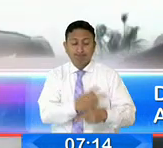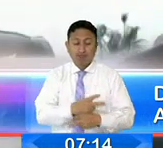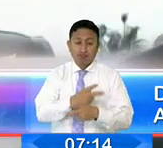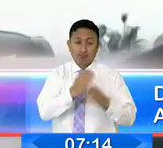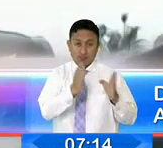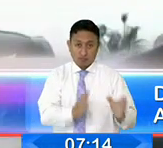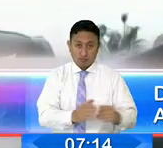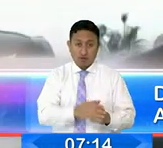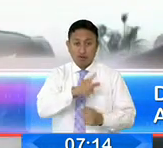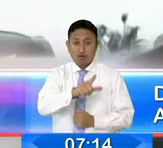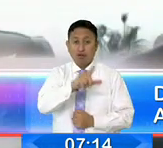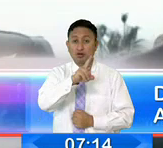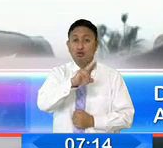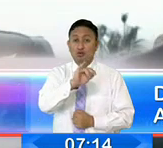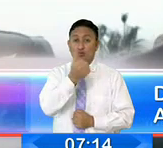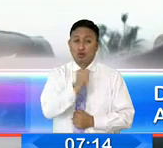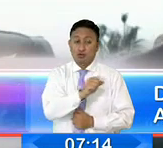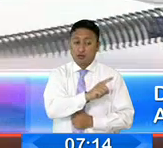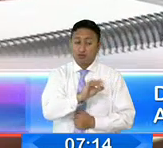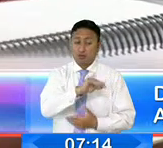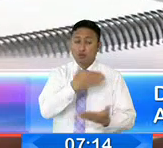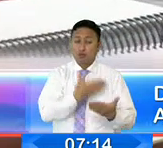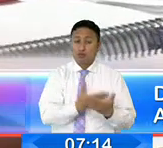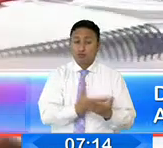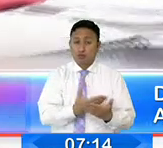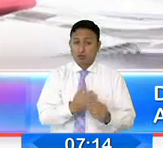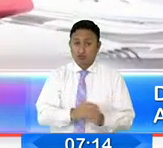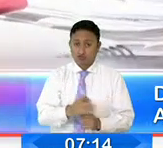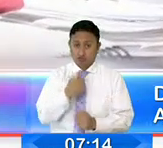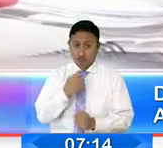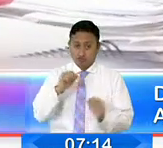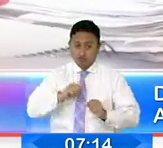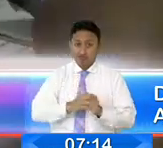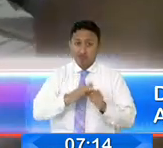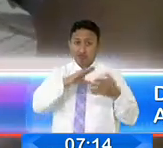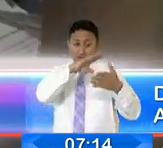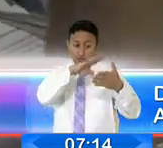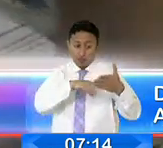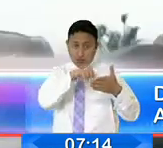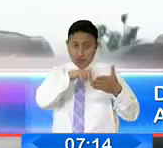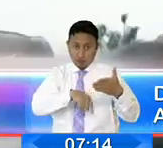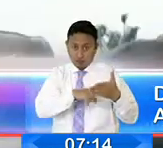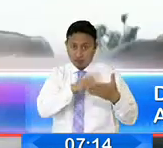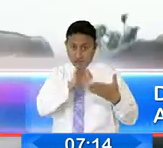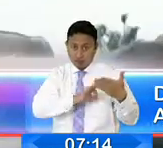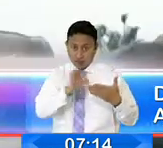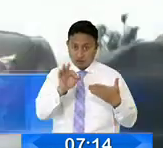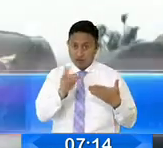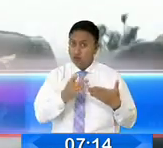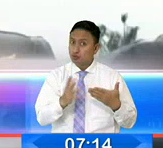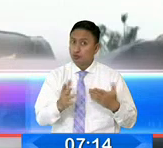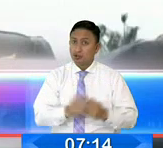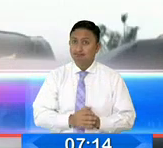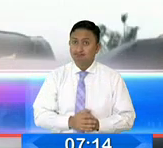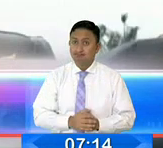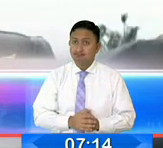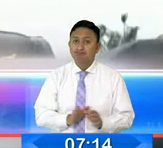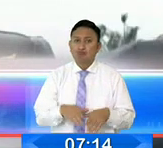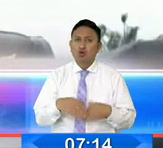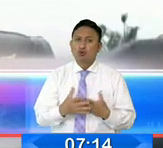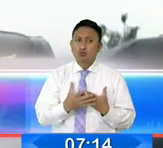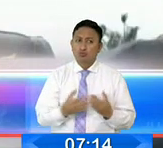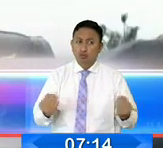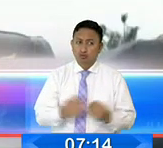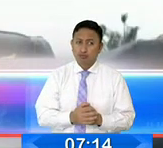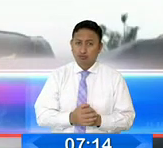Soto justifica la propuesta aduciendo que no se ha aprobado el texto de la misma. Para solucionar la situación se puede,